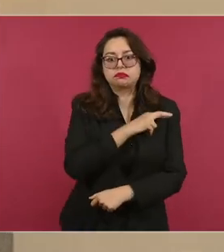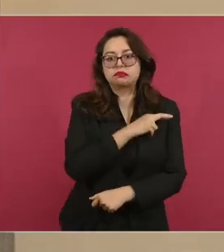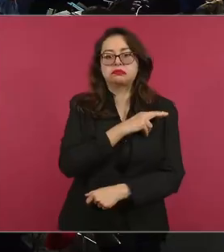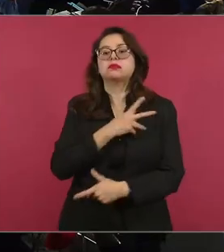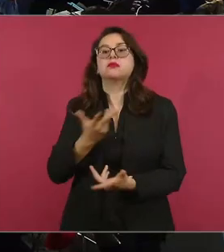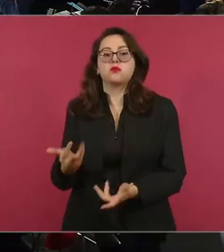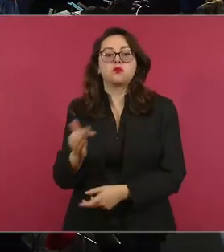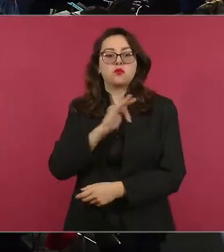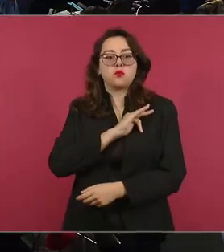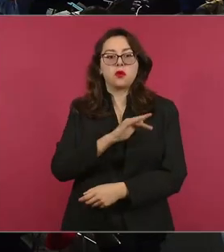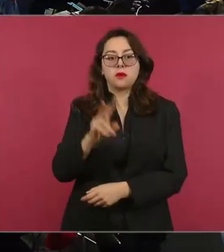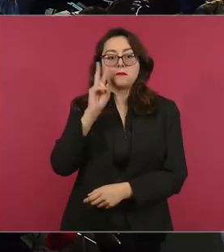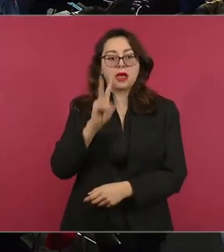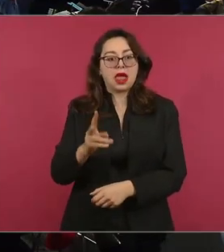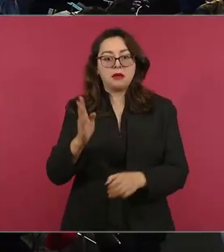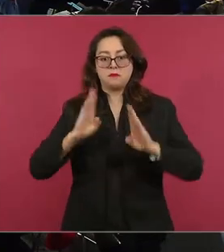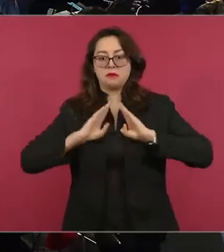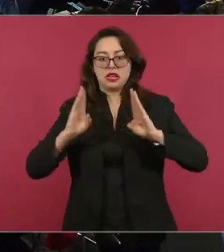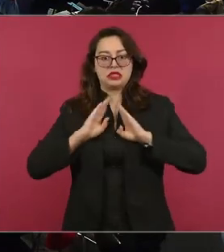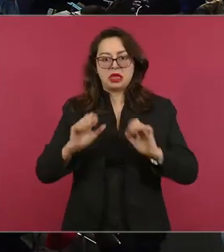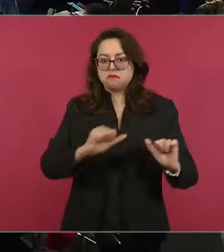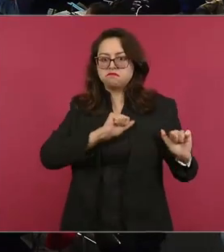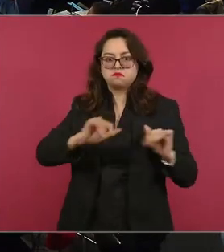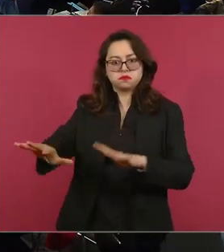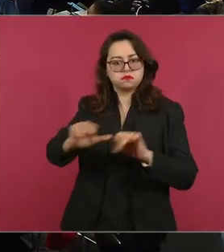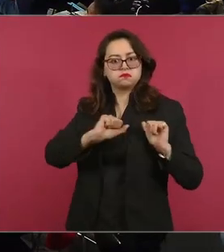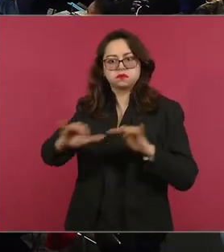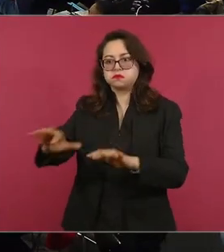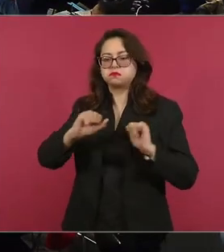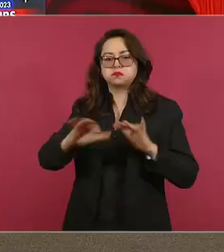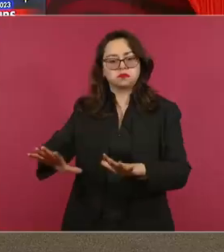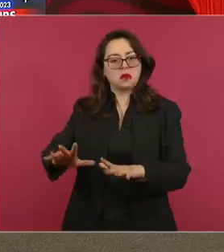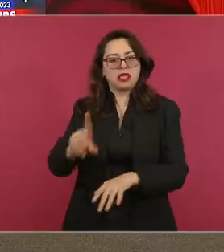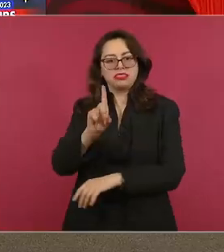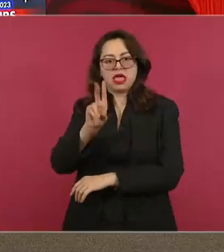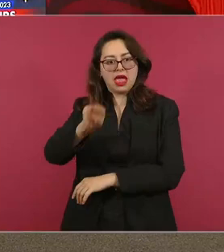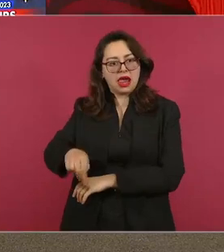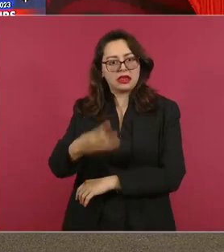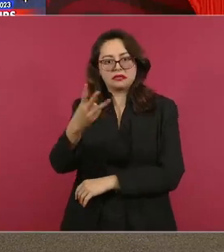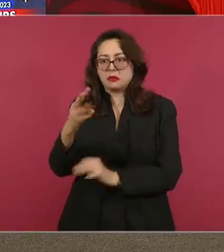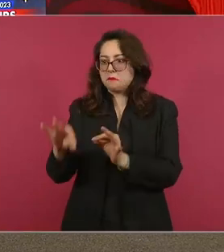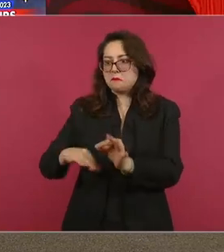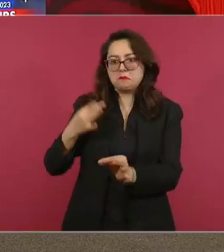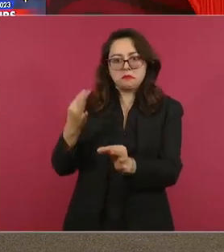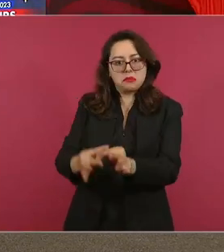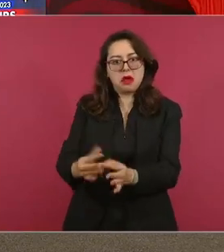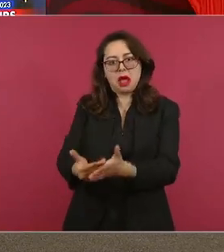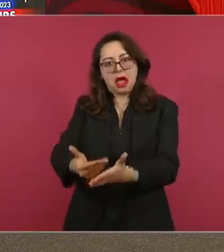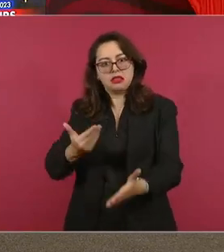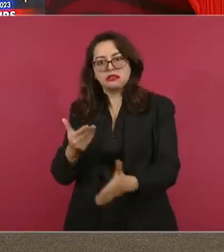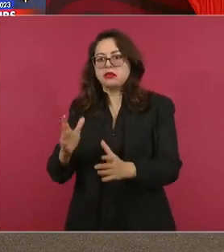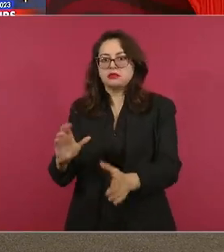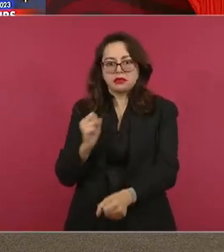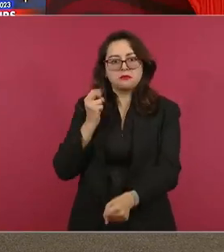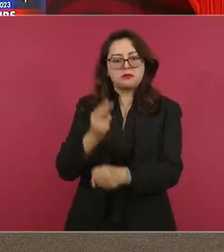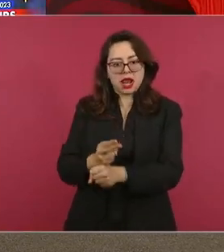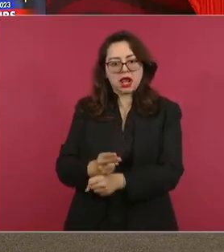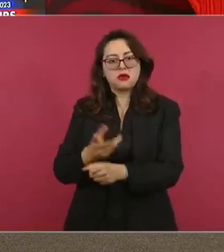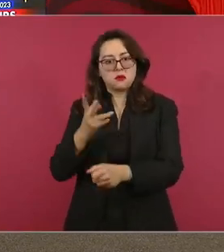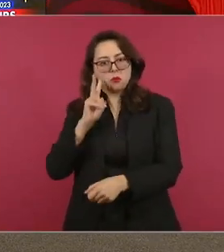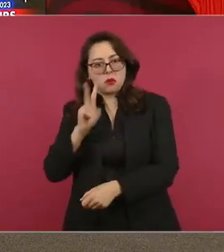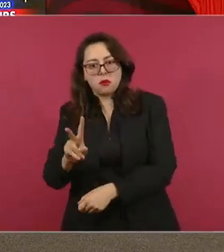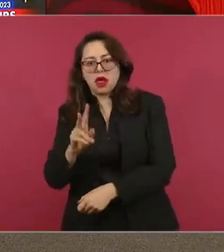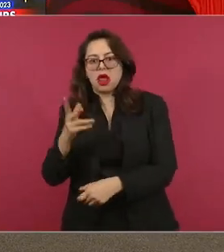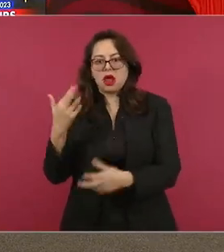pantalla cómo el ejército mexicano está implementando el plan DN3 en su fase preventiva. Los vemos en